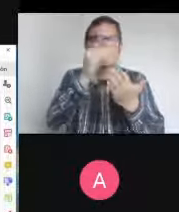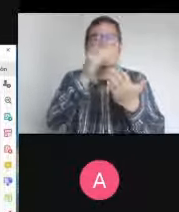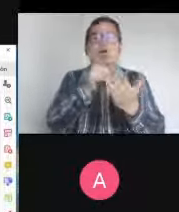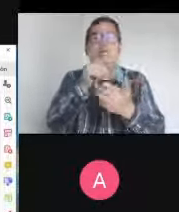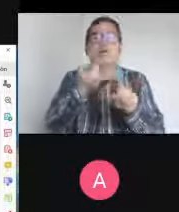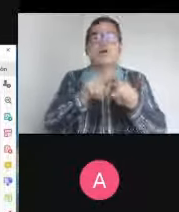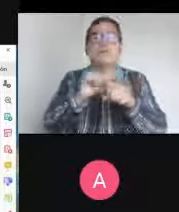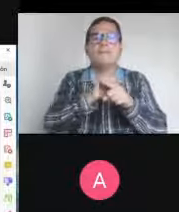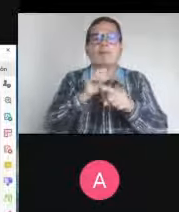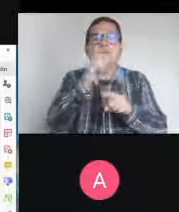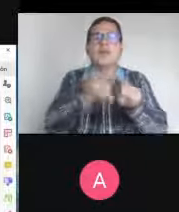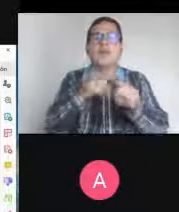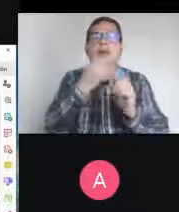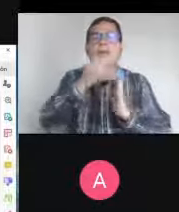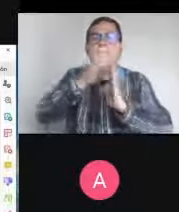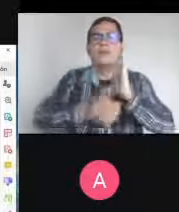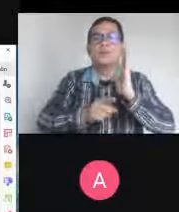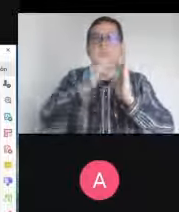¿Alguna pregunta hasta acá? ¿Alguna inquietud?